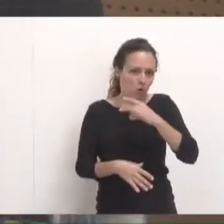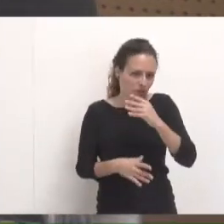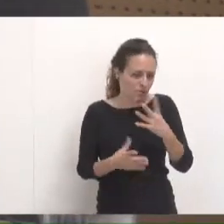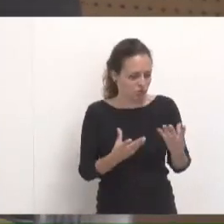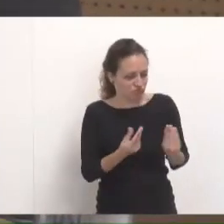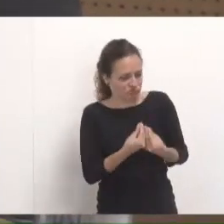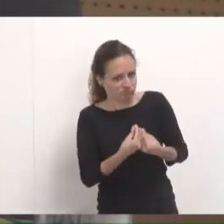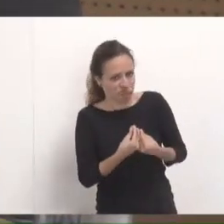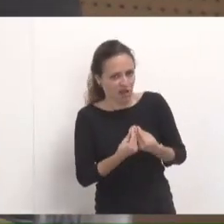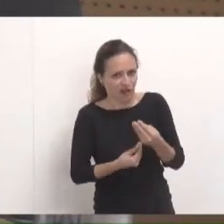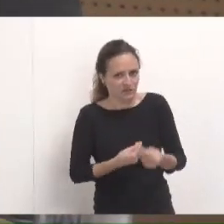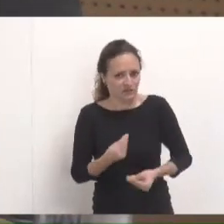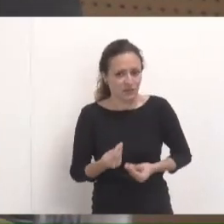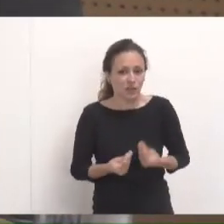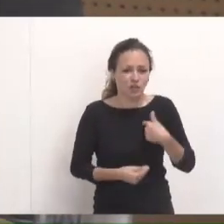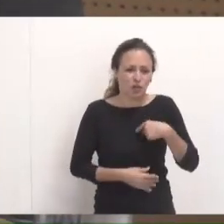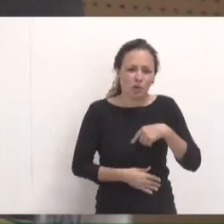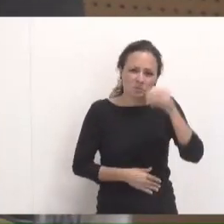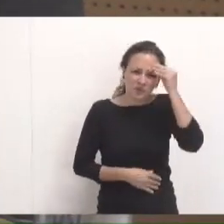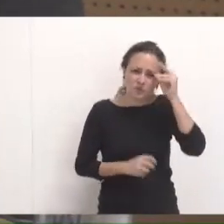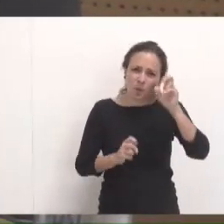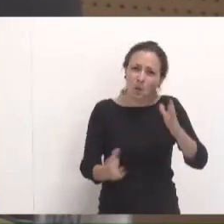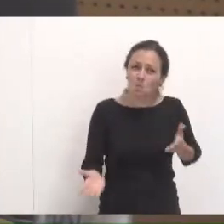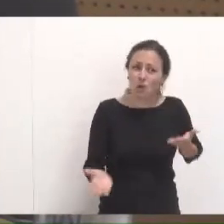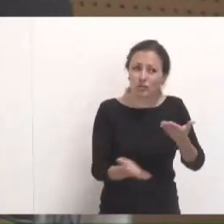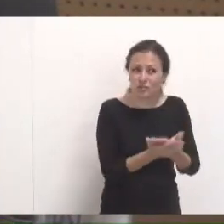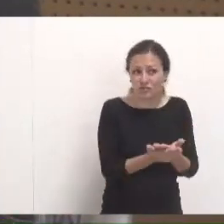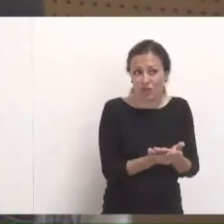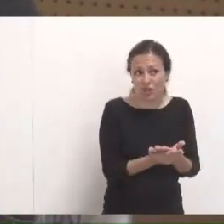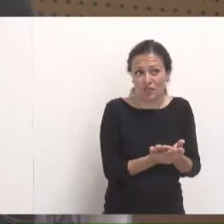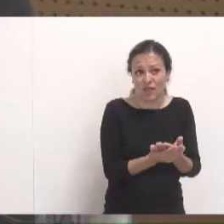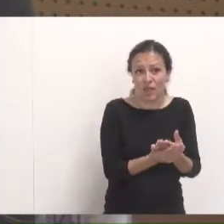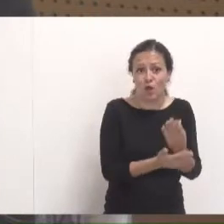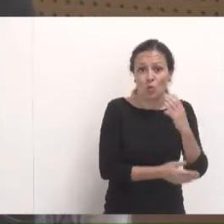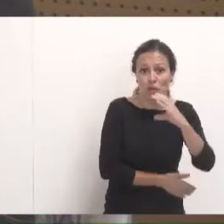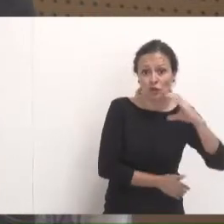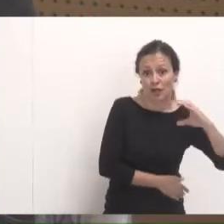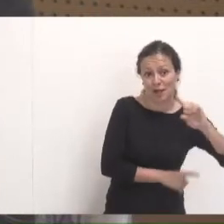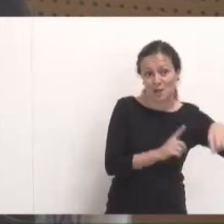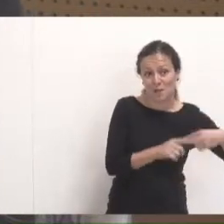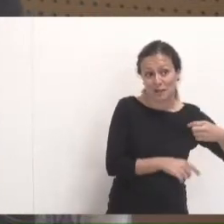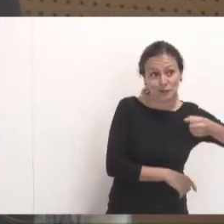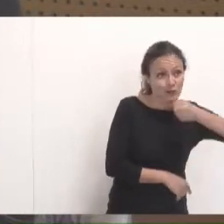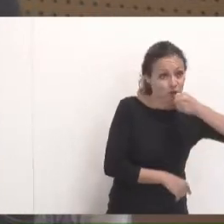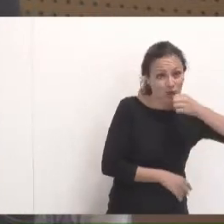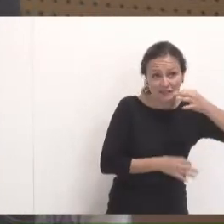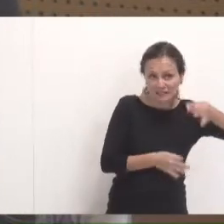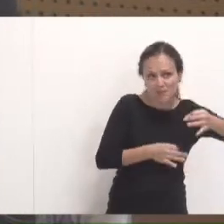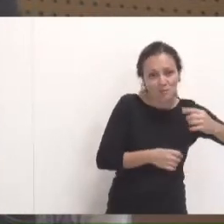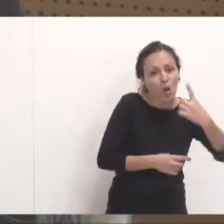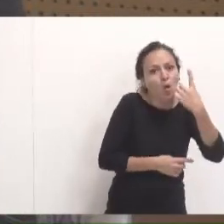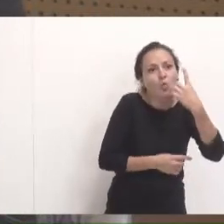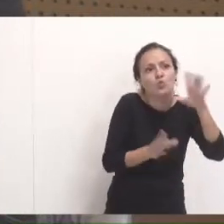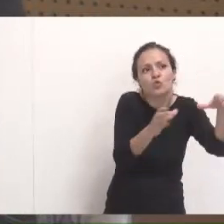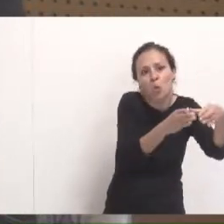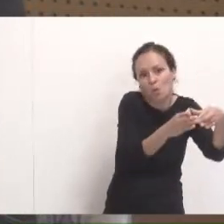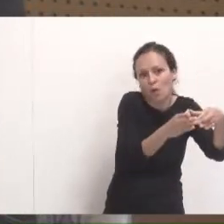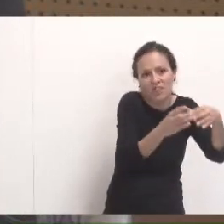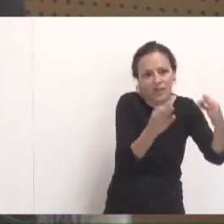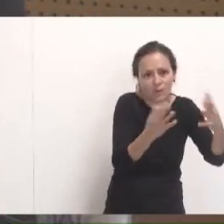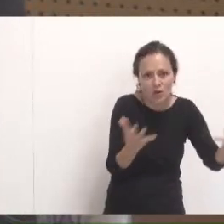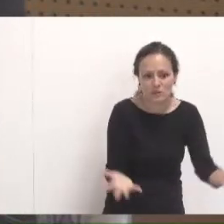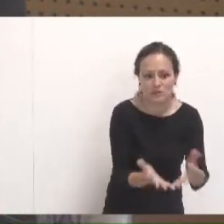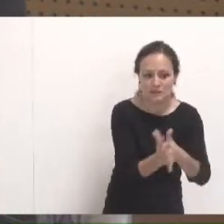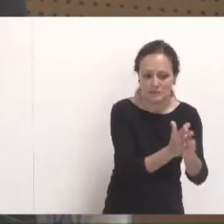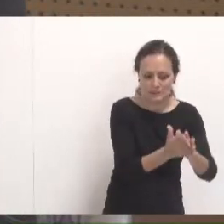moción de Coalición Canaria y PSOE, como siempre, tiene que haber alguien que sea el que la promueva